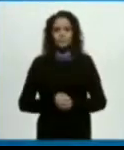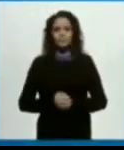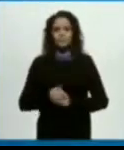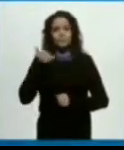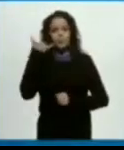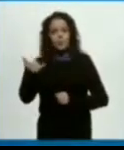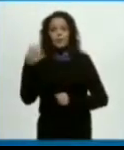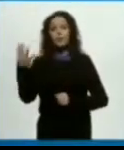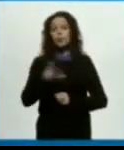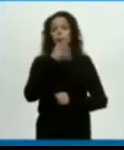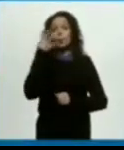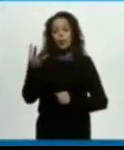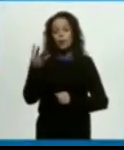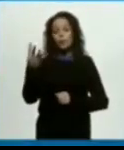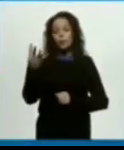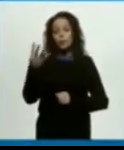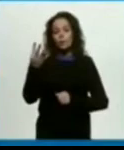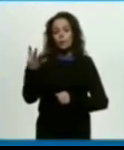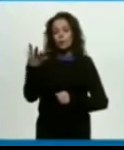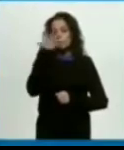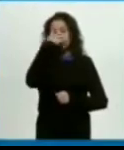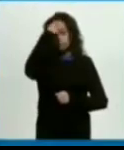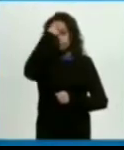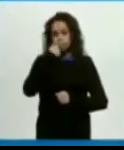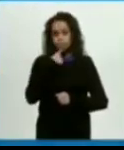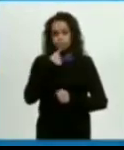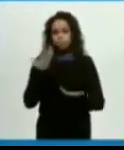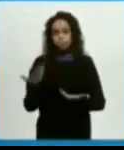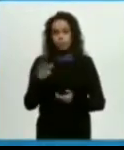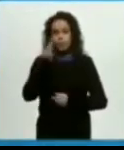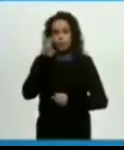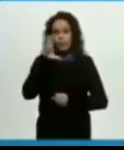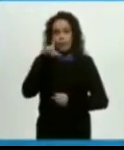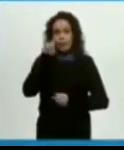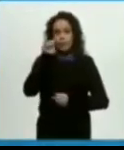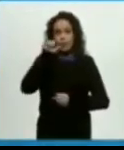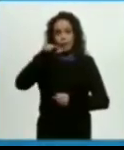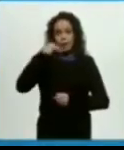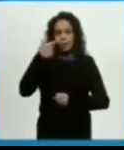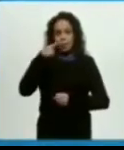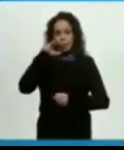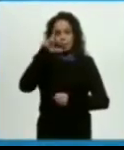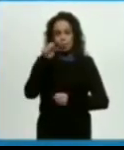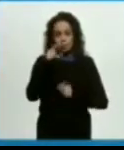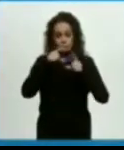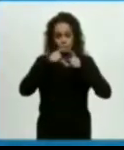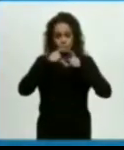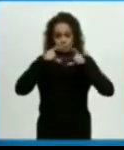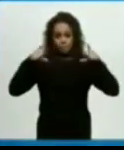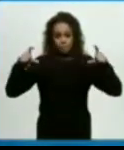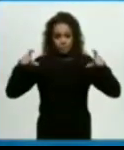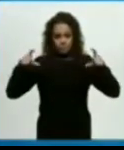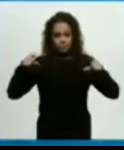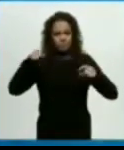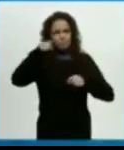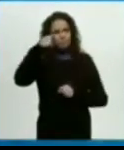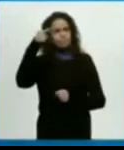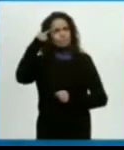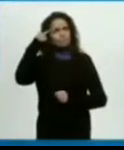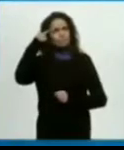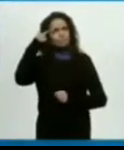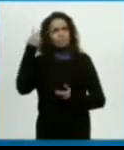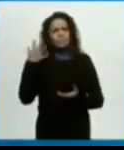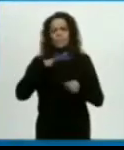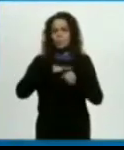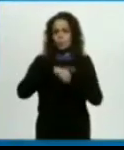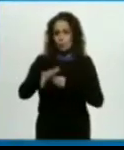y cuatro caras en forma de rectángulo. ¿Se les ocurre algún